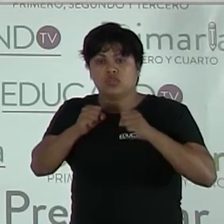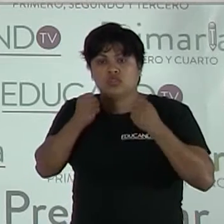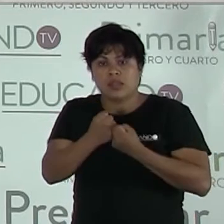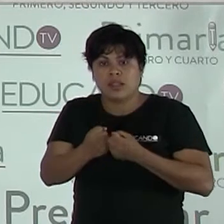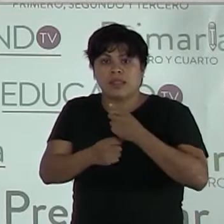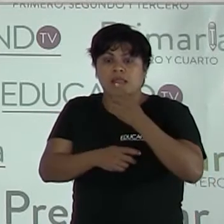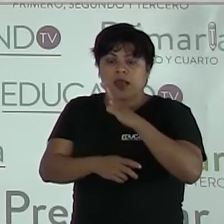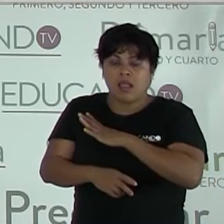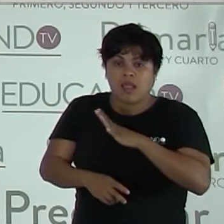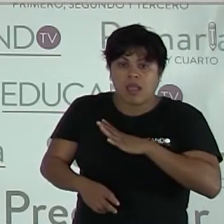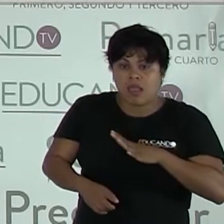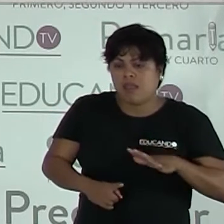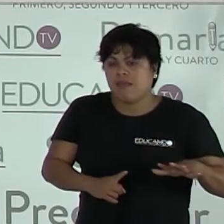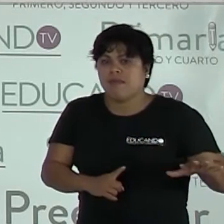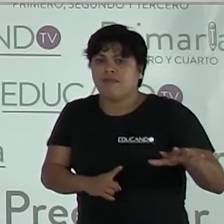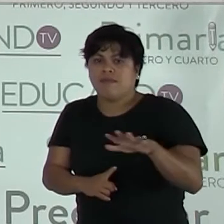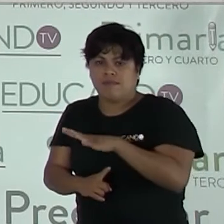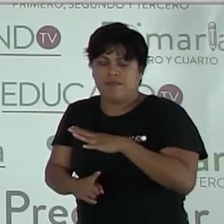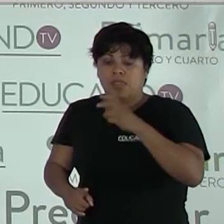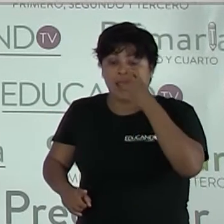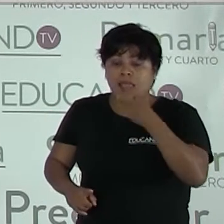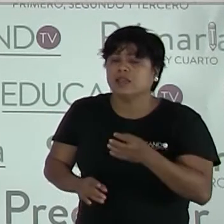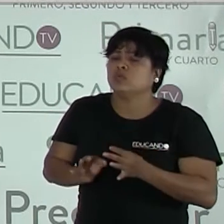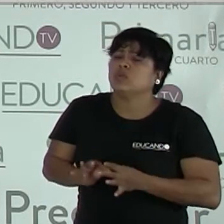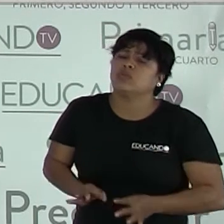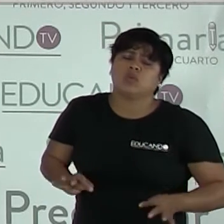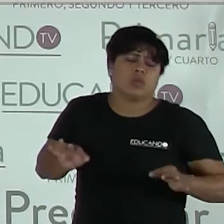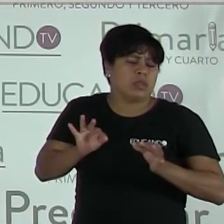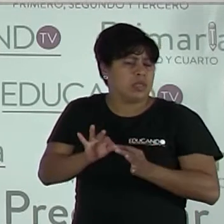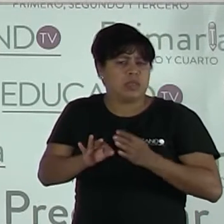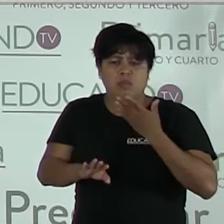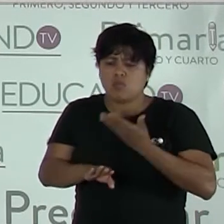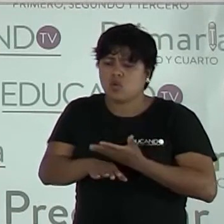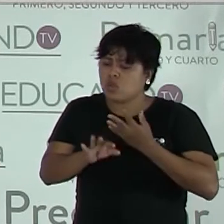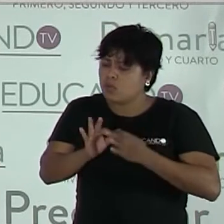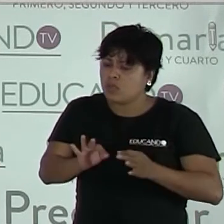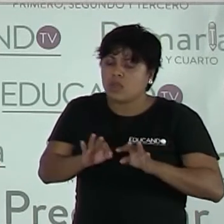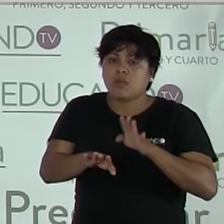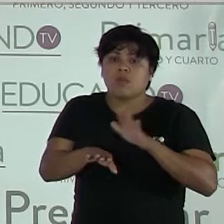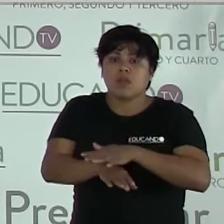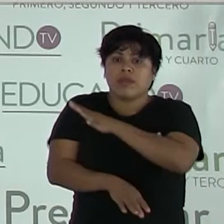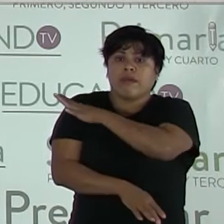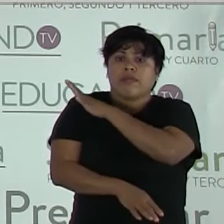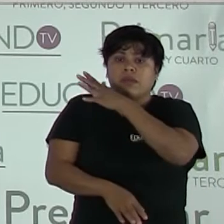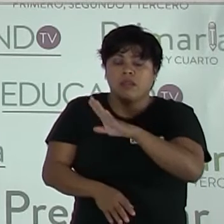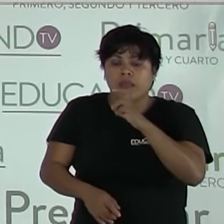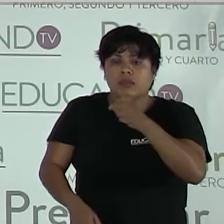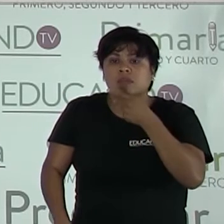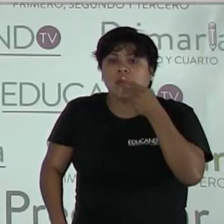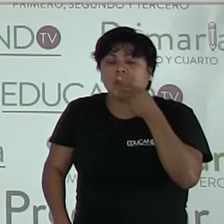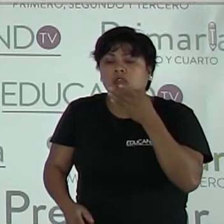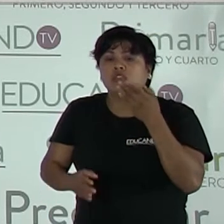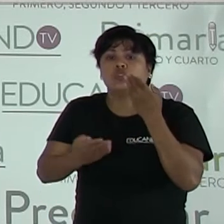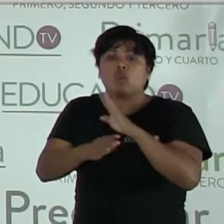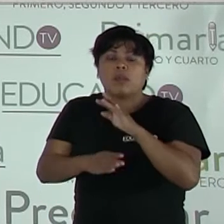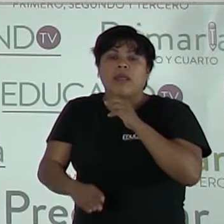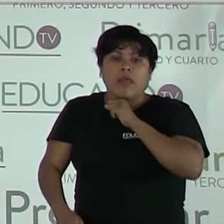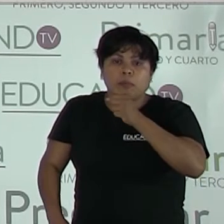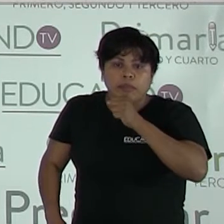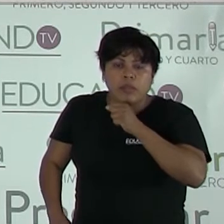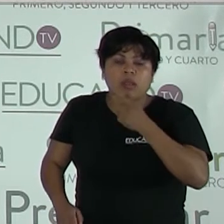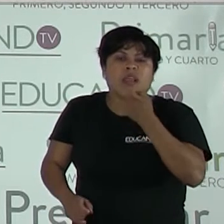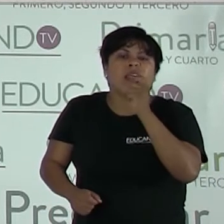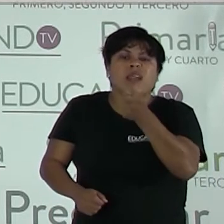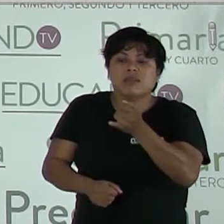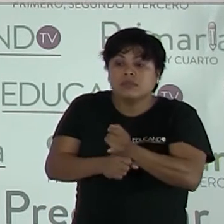social que abarca la noticia. Muy importante esta parte porque la generalidad va a hablar sobre que el reportero lo